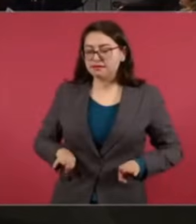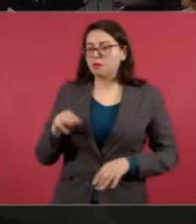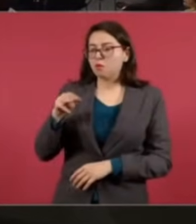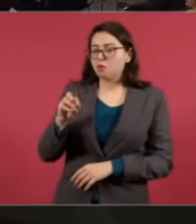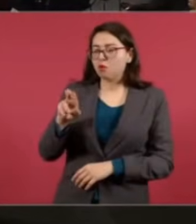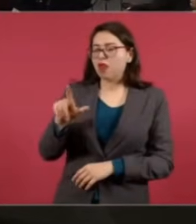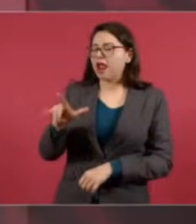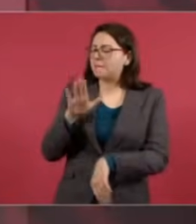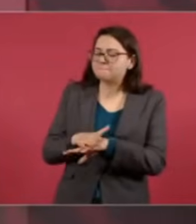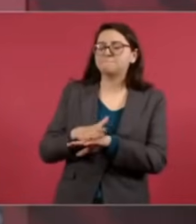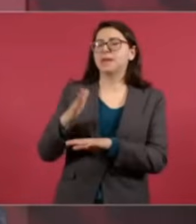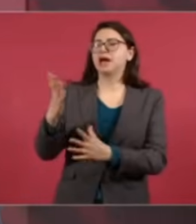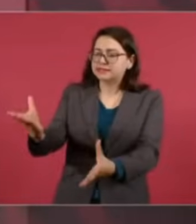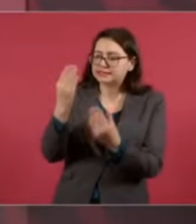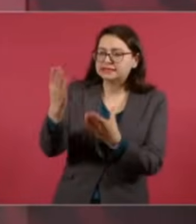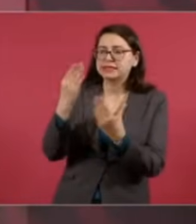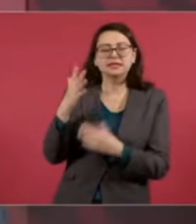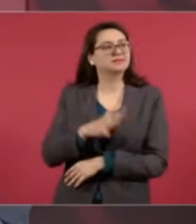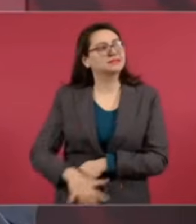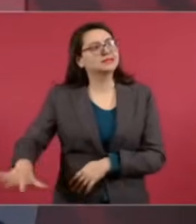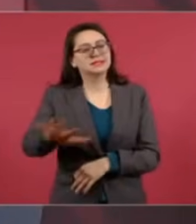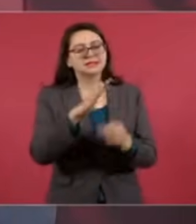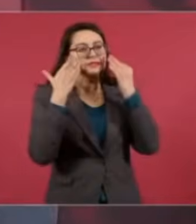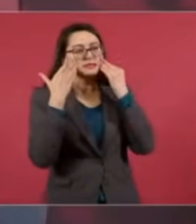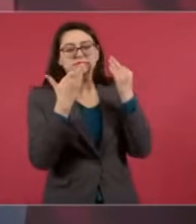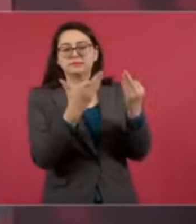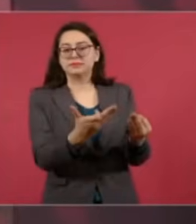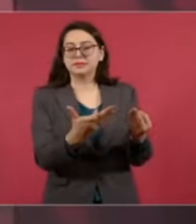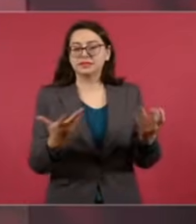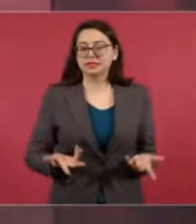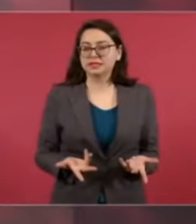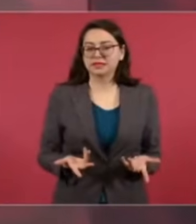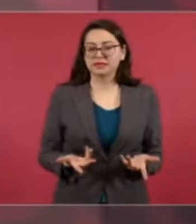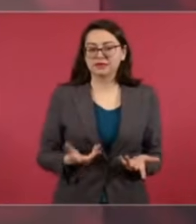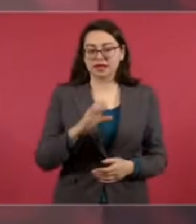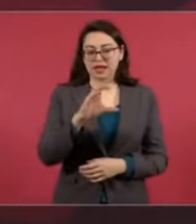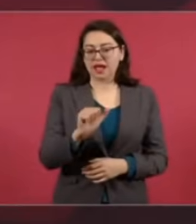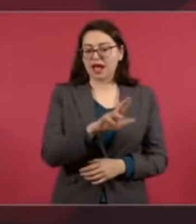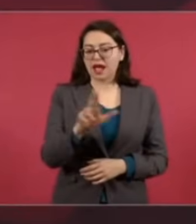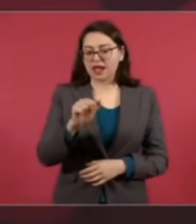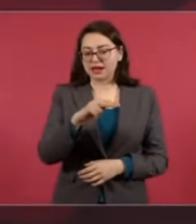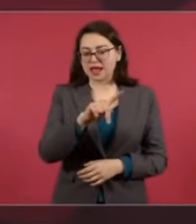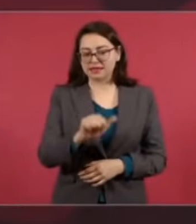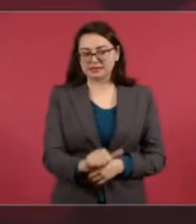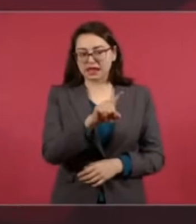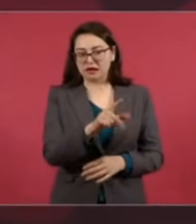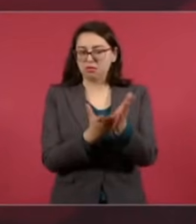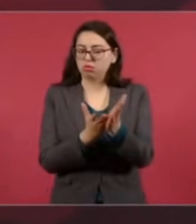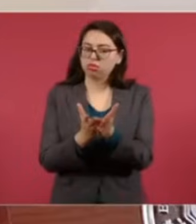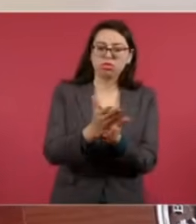moralíceme, señor general, por lo que estaba viendo de cómo ya el carrancismo empezaba a